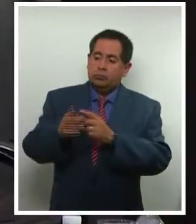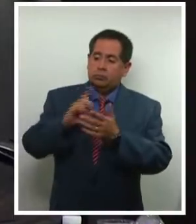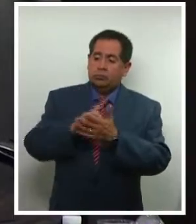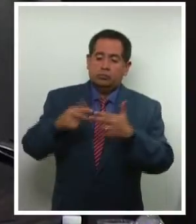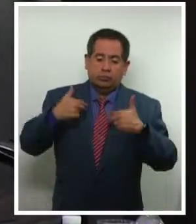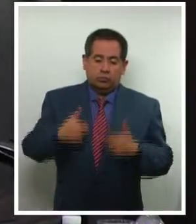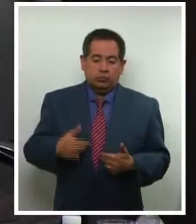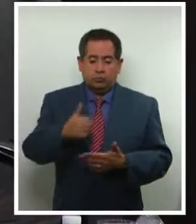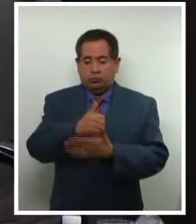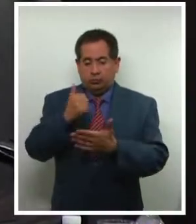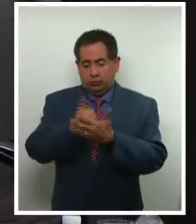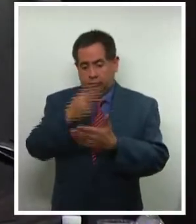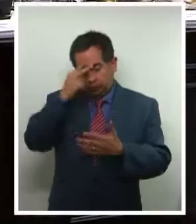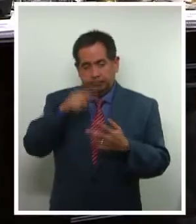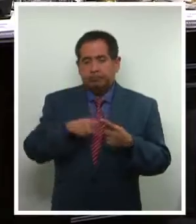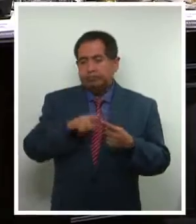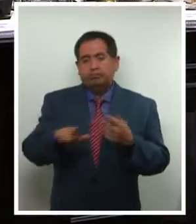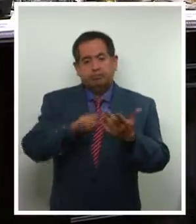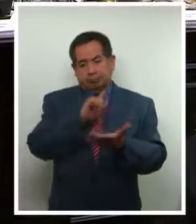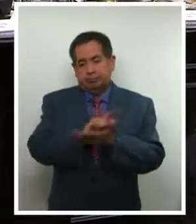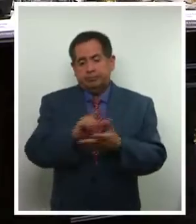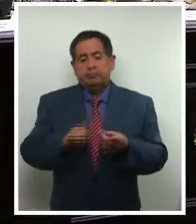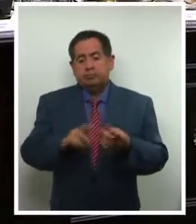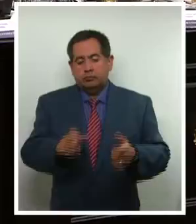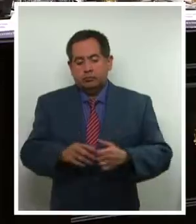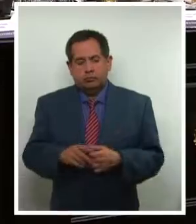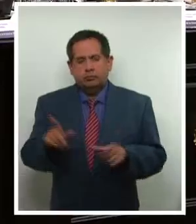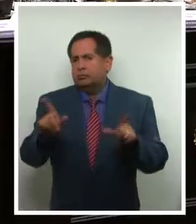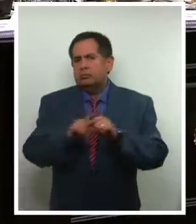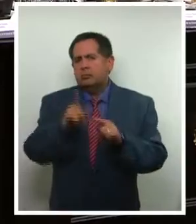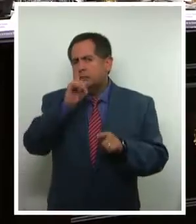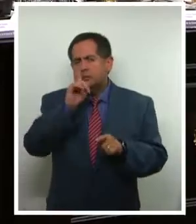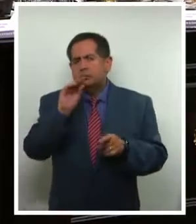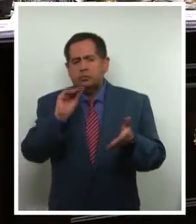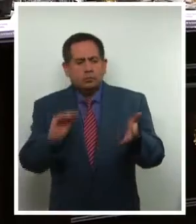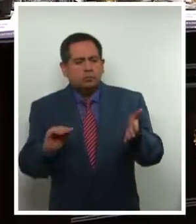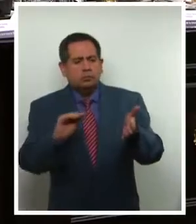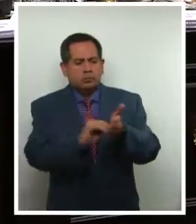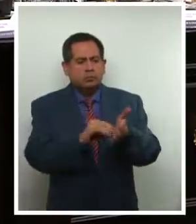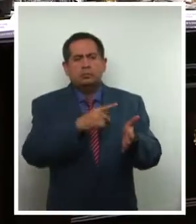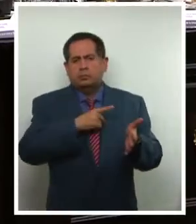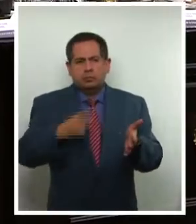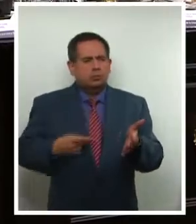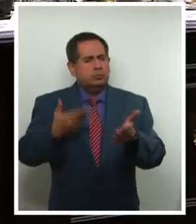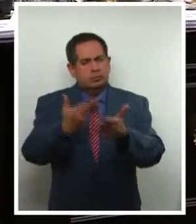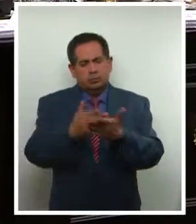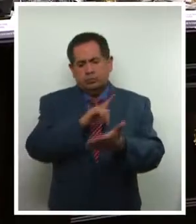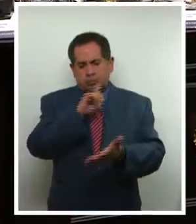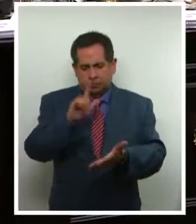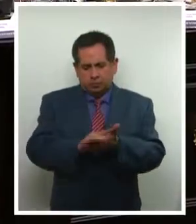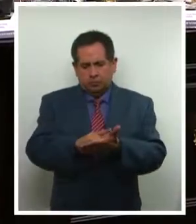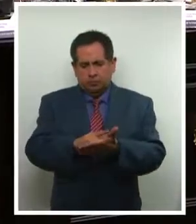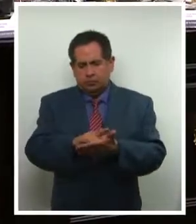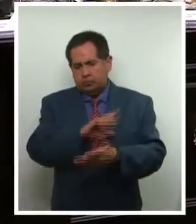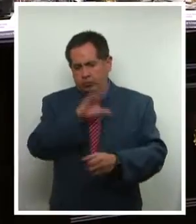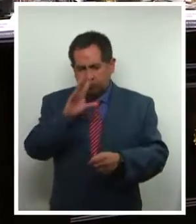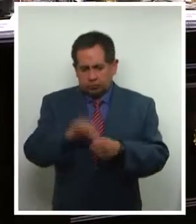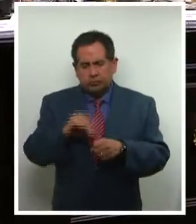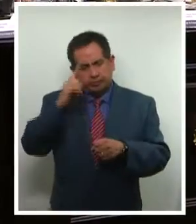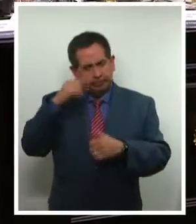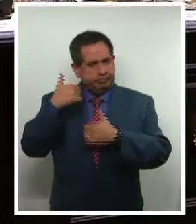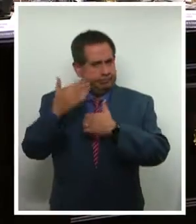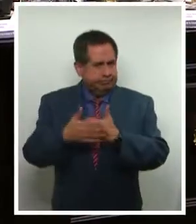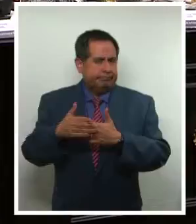Derechos Humanos de la Ciudad de México. Entonces esa sería únicamente la propuesta para añadirle, insisto,